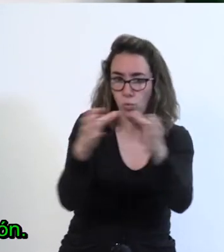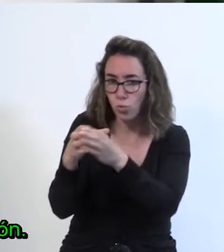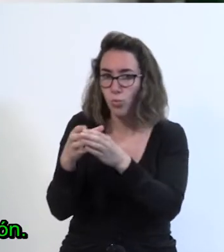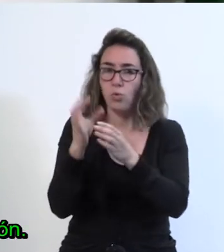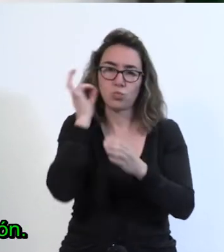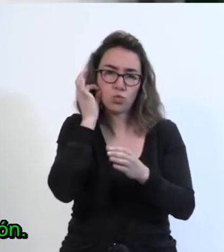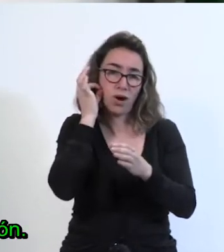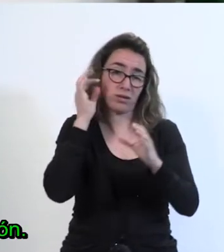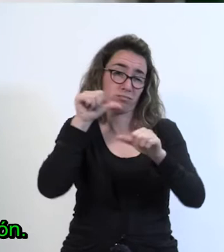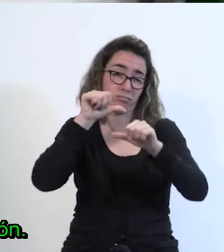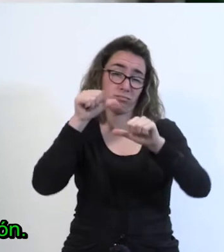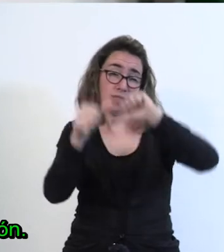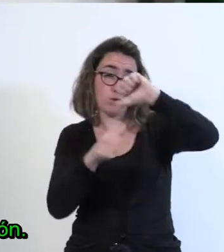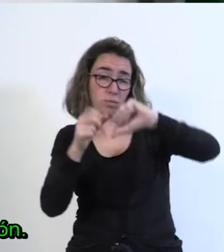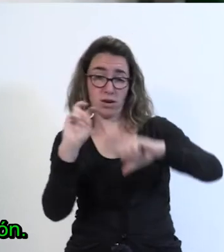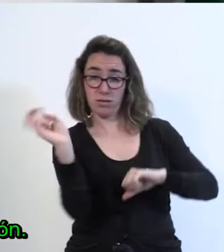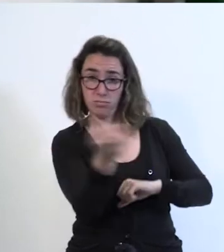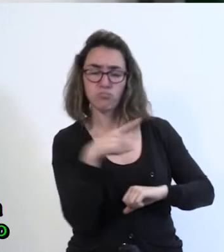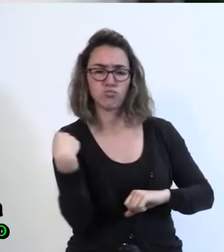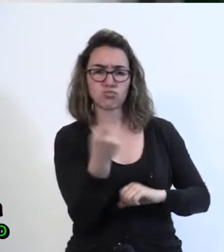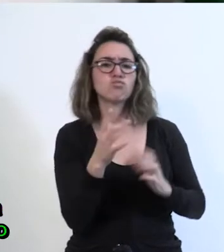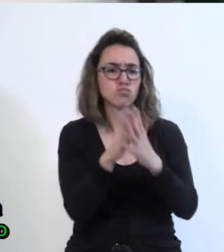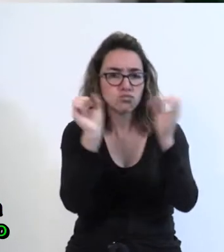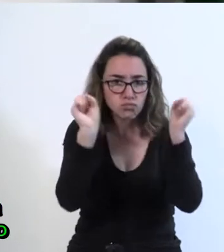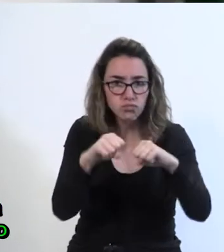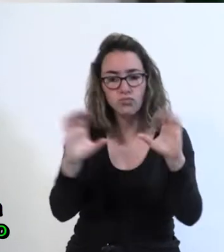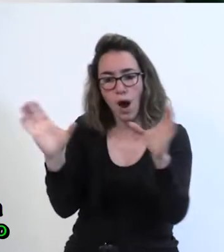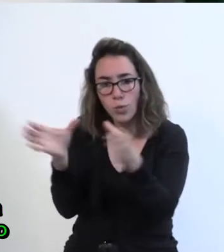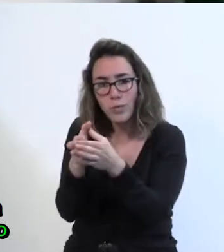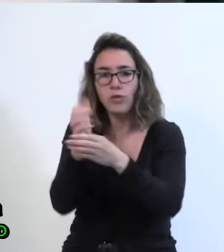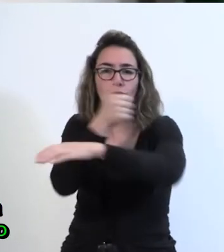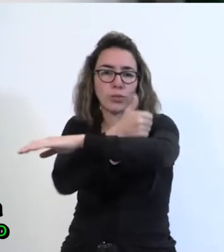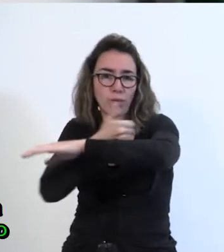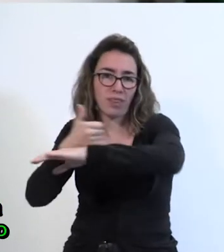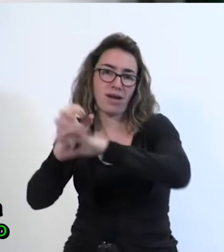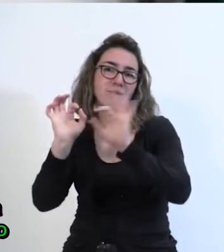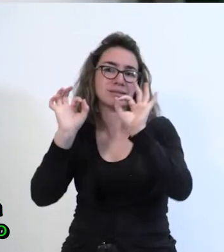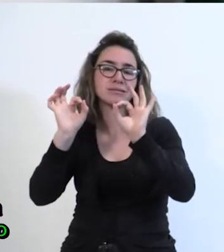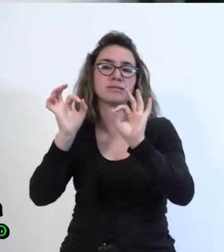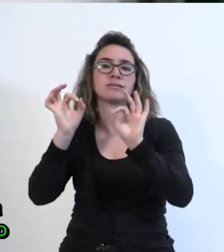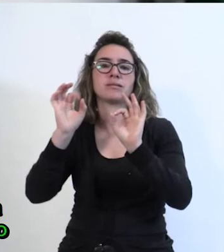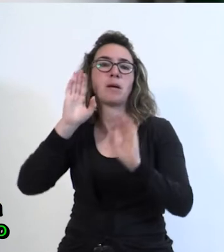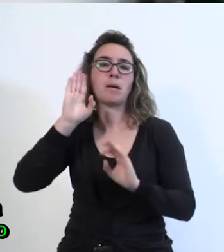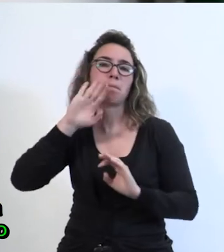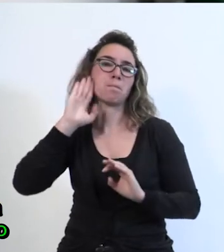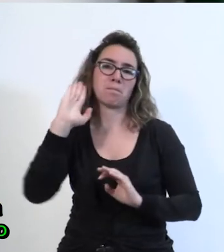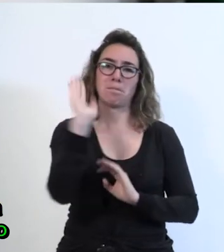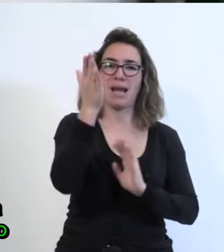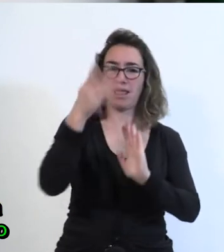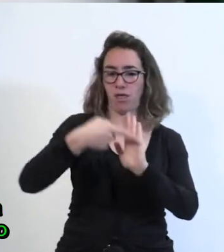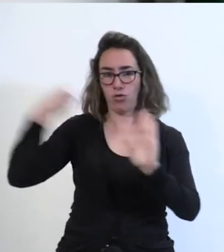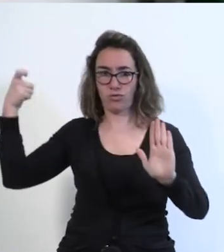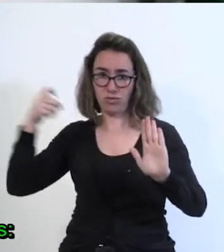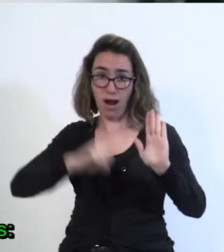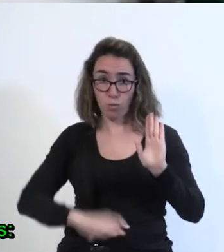decidimos conformar esta asociación, se llama Agrupación Ciudadana por la Despenalización del